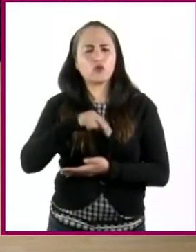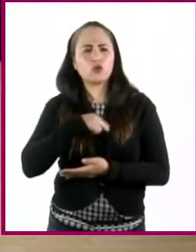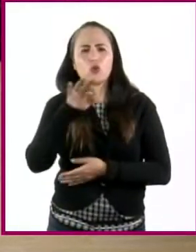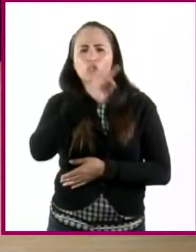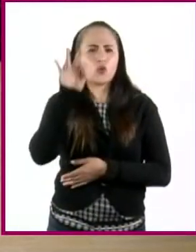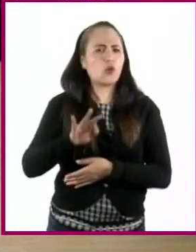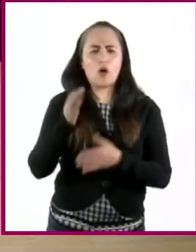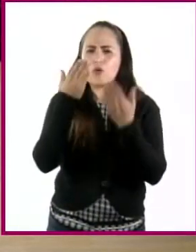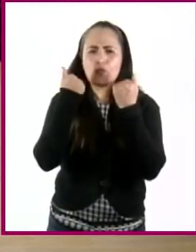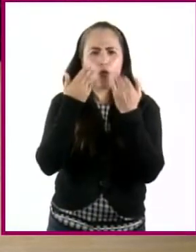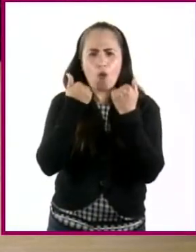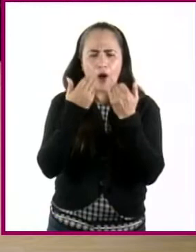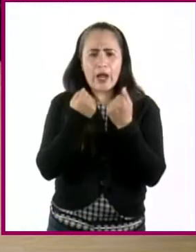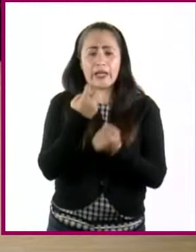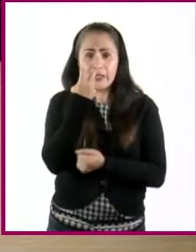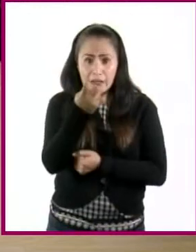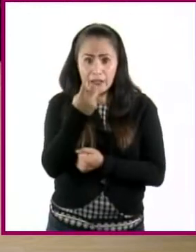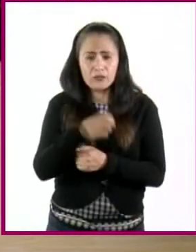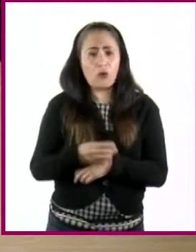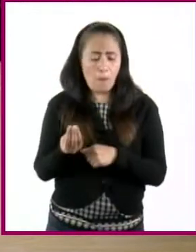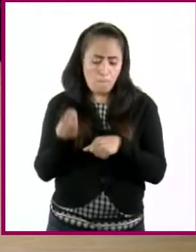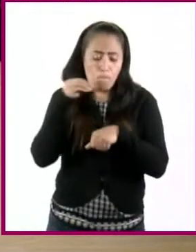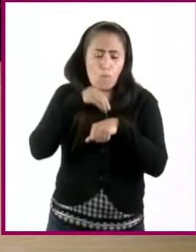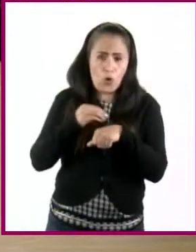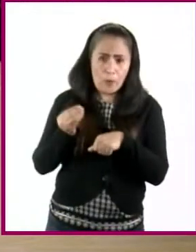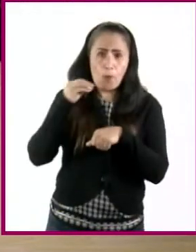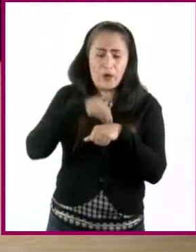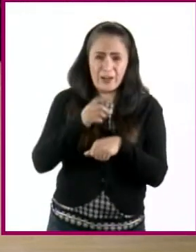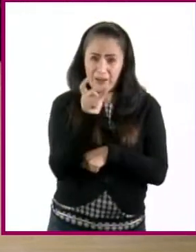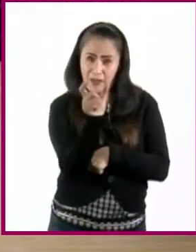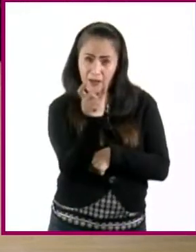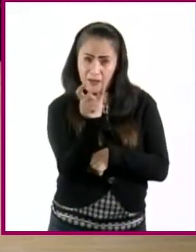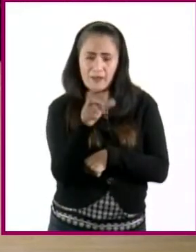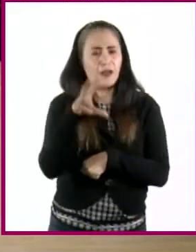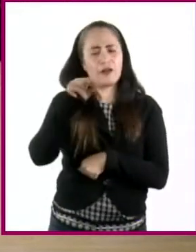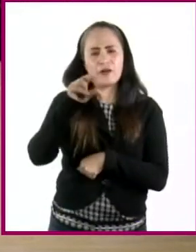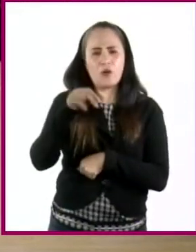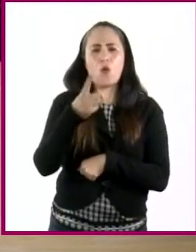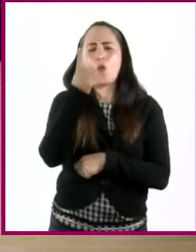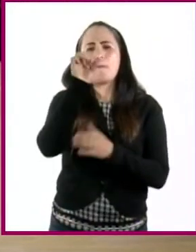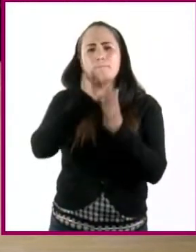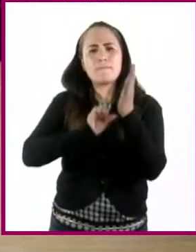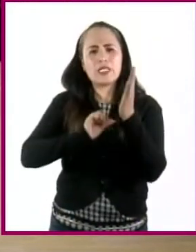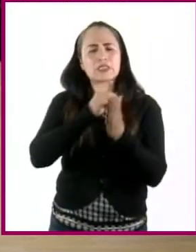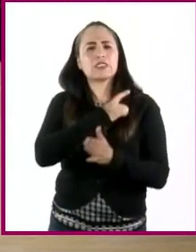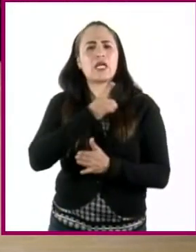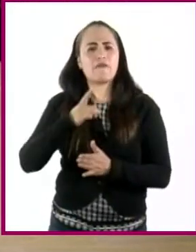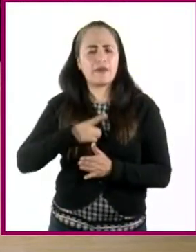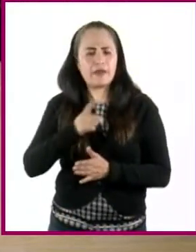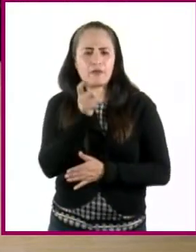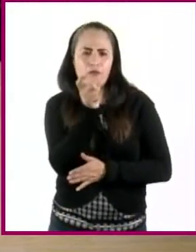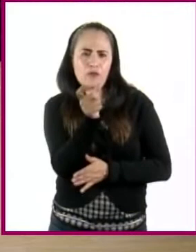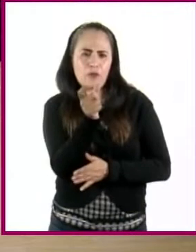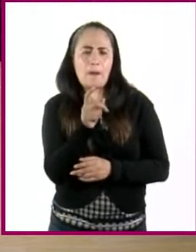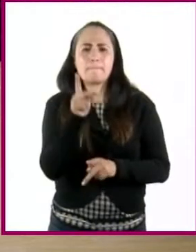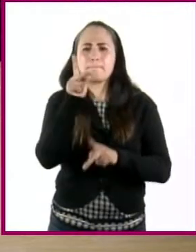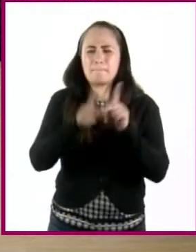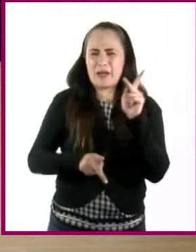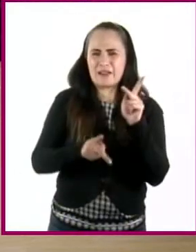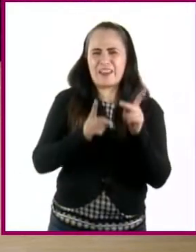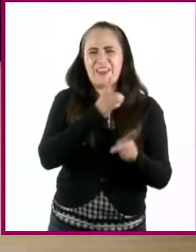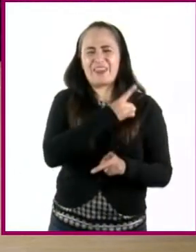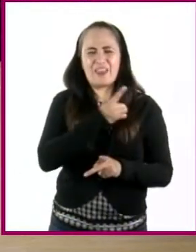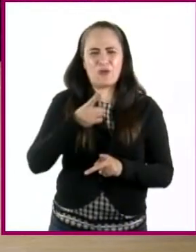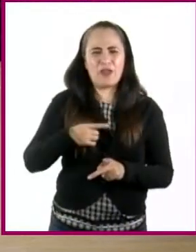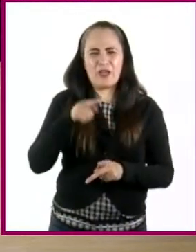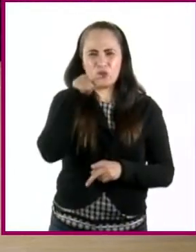una compra que no va a generar intereses adicionales a la tarjeta. Cada mes se agrega a la deuda de la tarjeta una parte de la deuda de